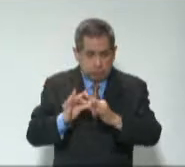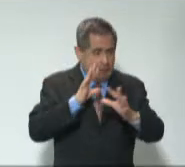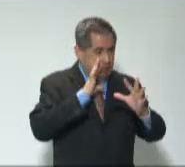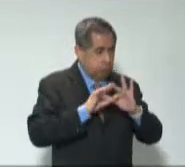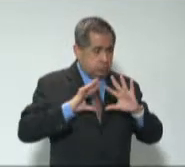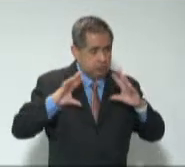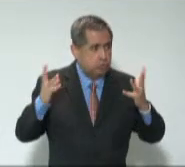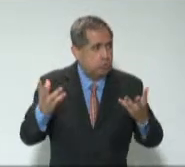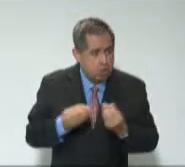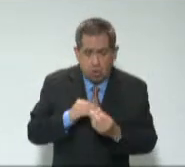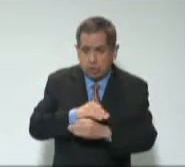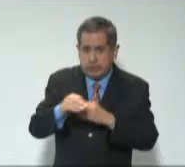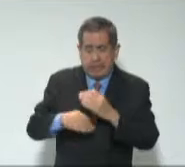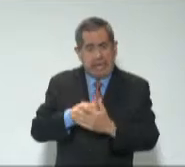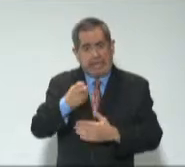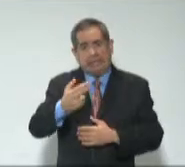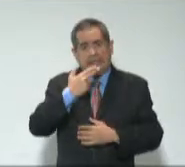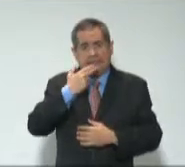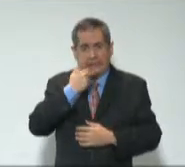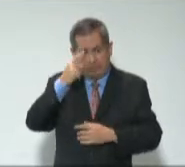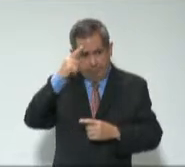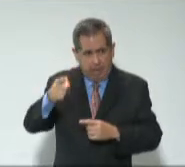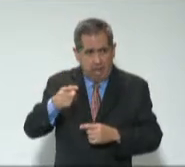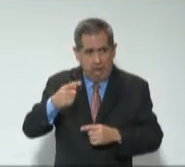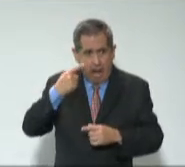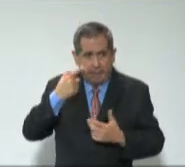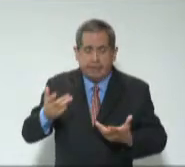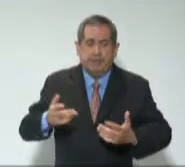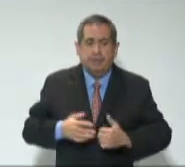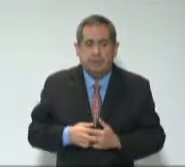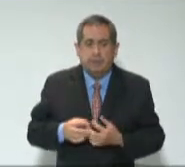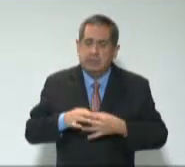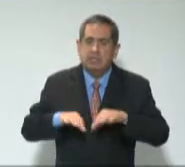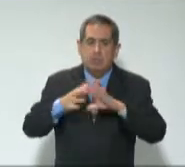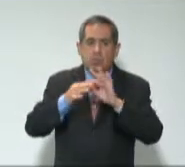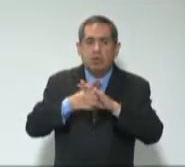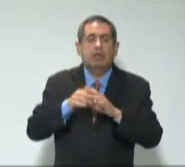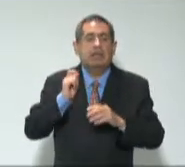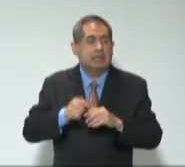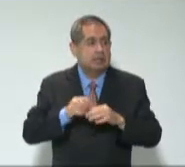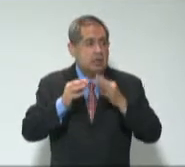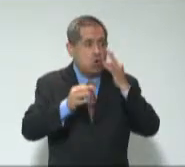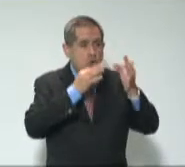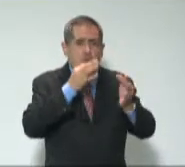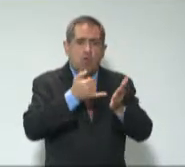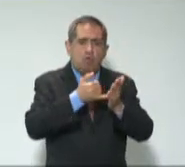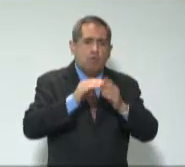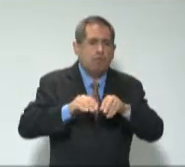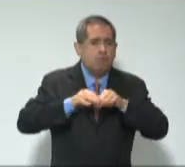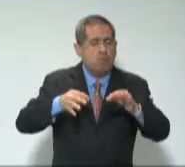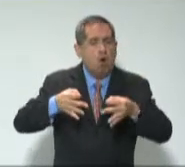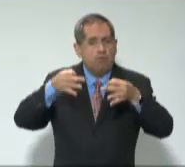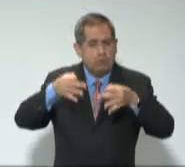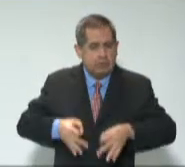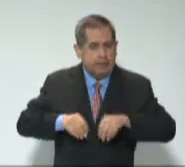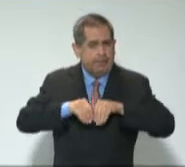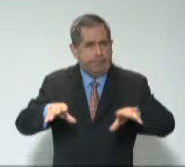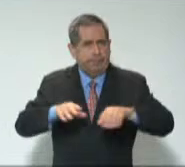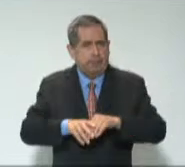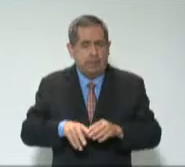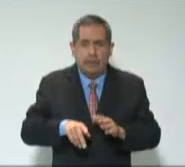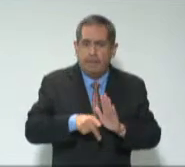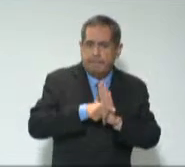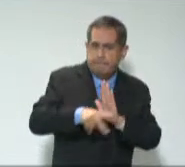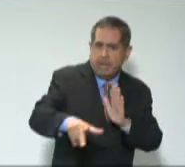que conviene siempre tener sujeto a escrutinio son los medios de comunicación formales la prensa